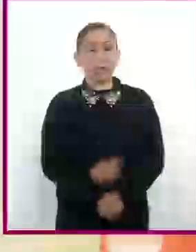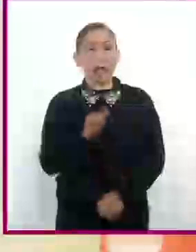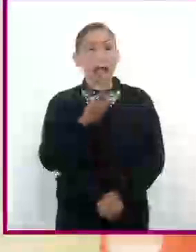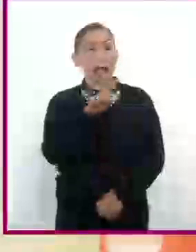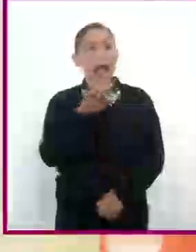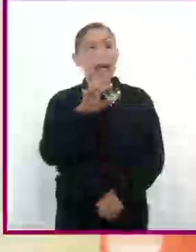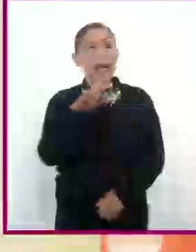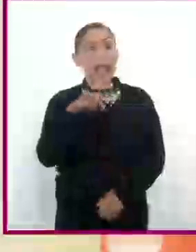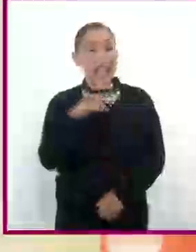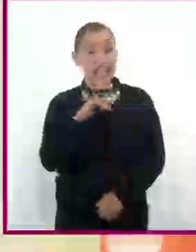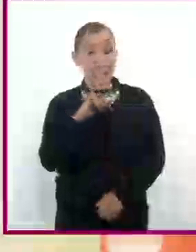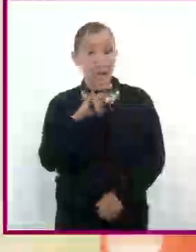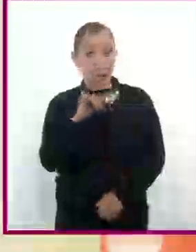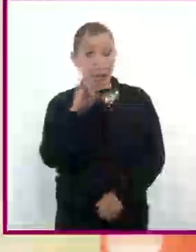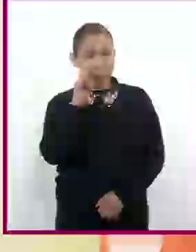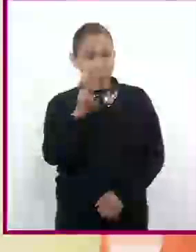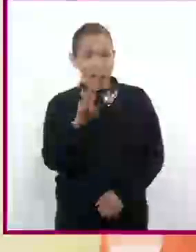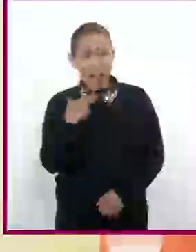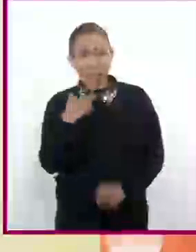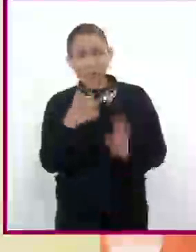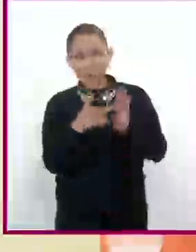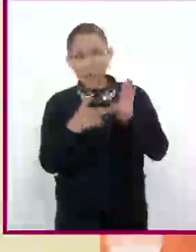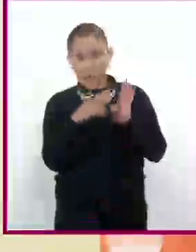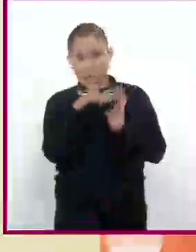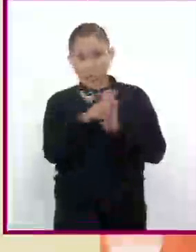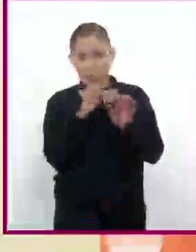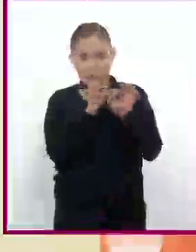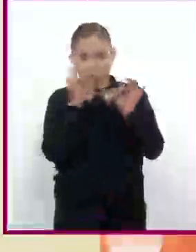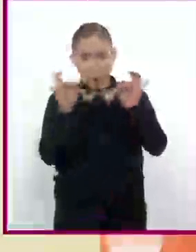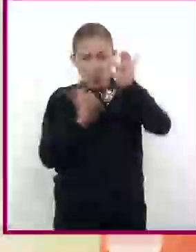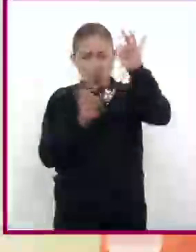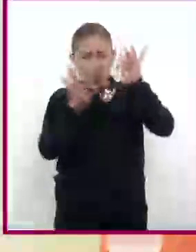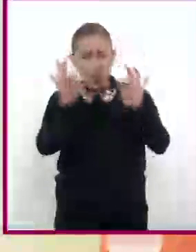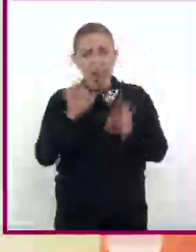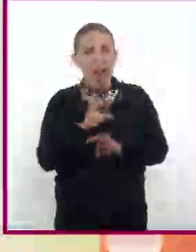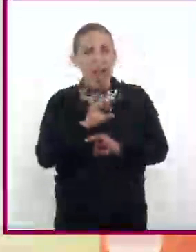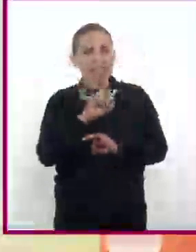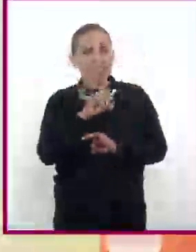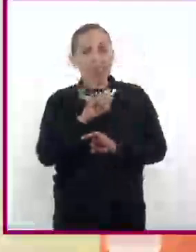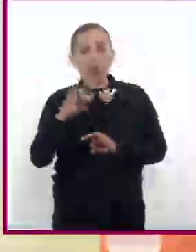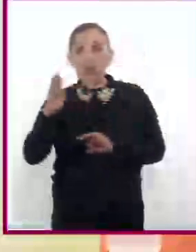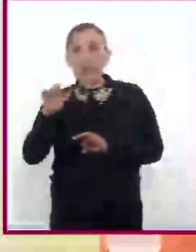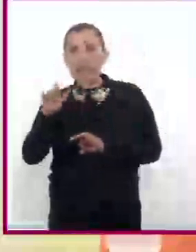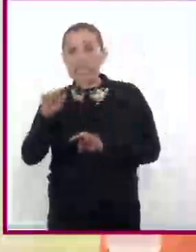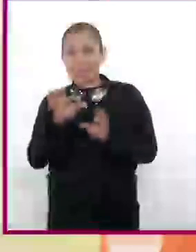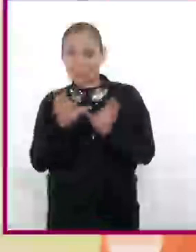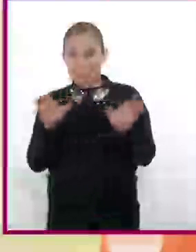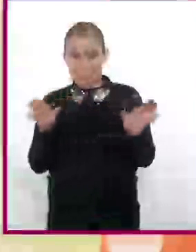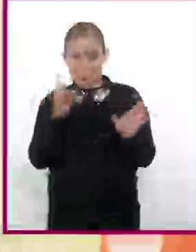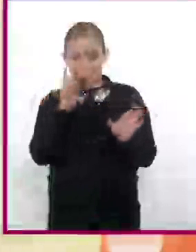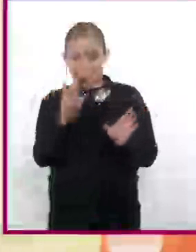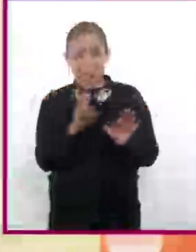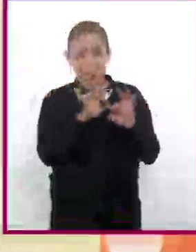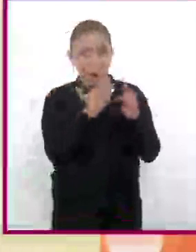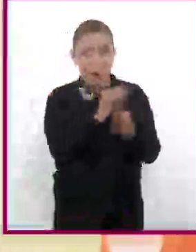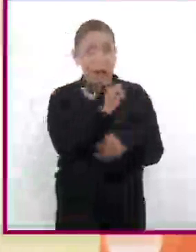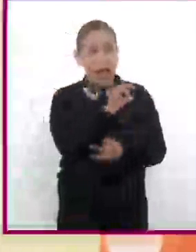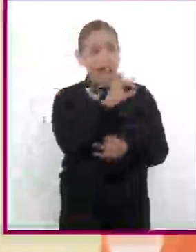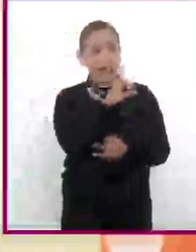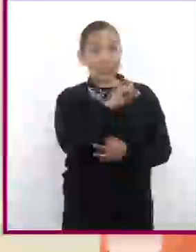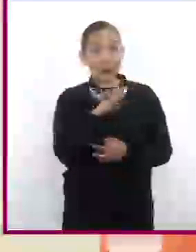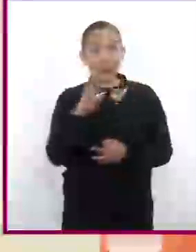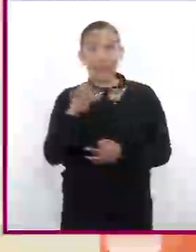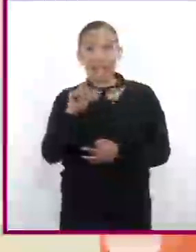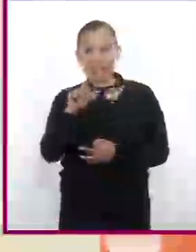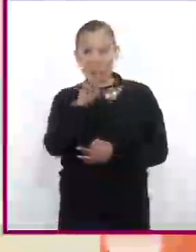Arrhenius usó su teoría de la disociación electrolítica para desarrollar un modelo de ácidos y bases. El modelo de ácidos y bases